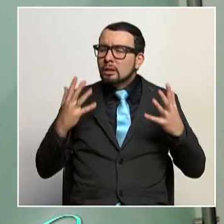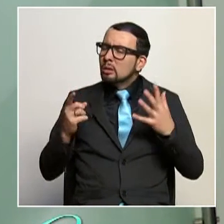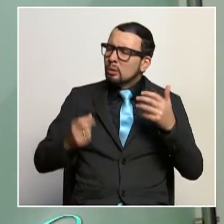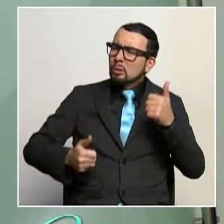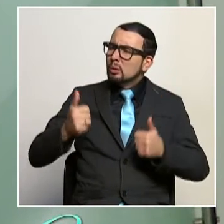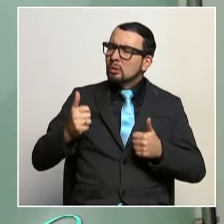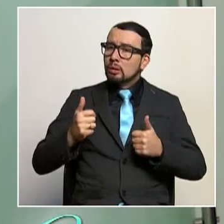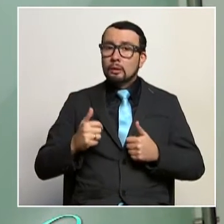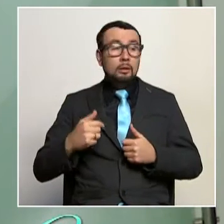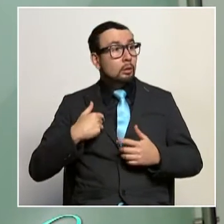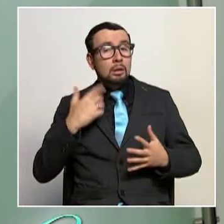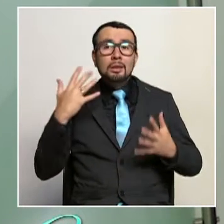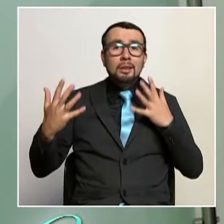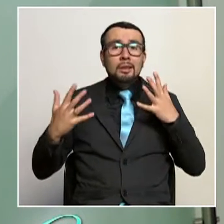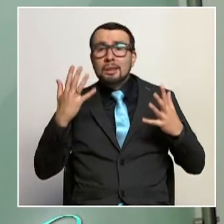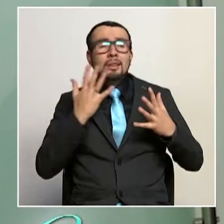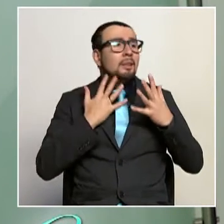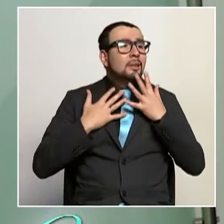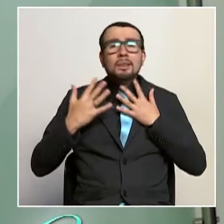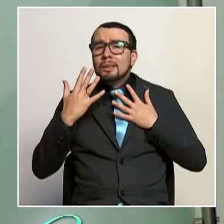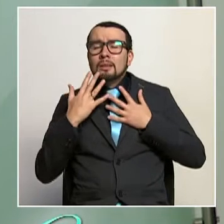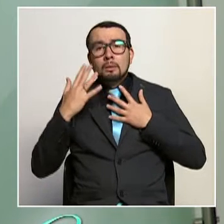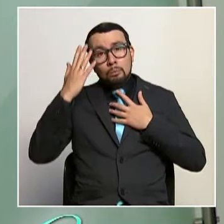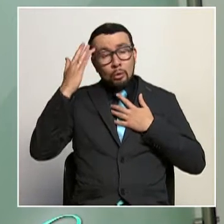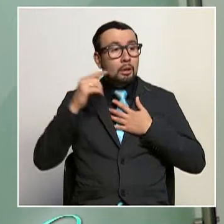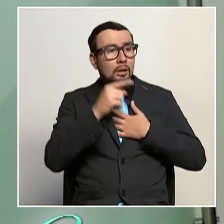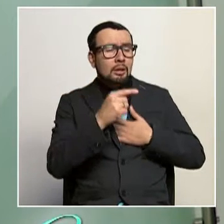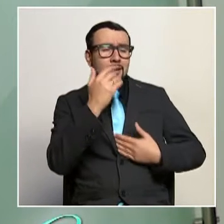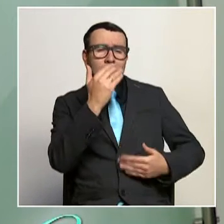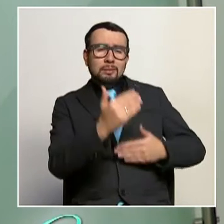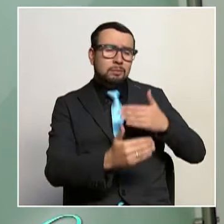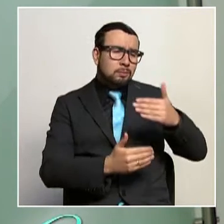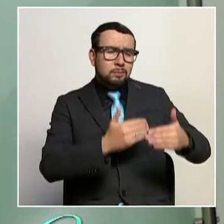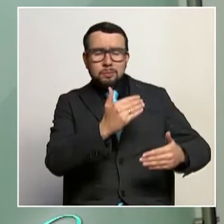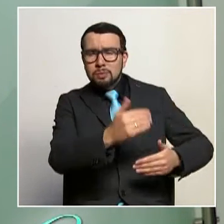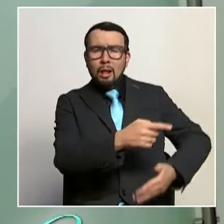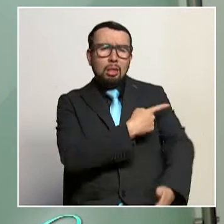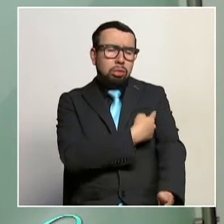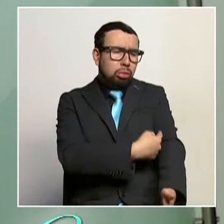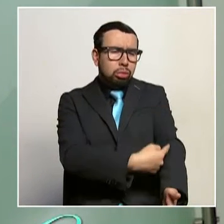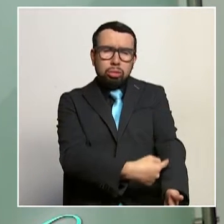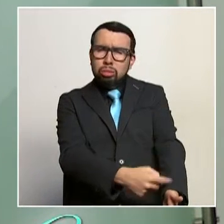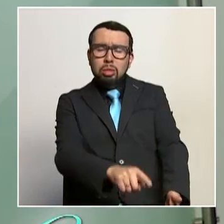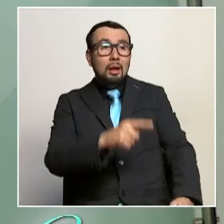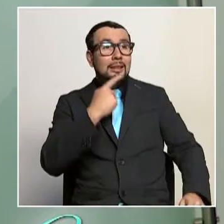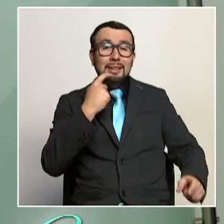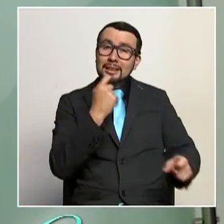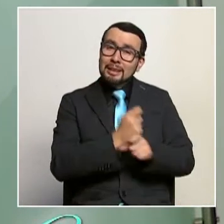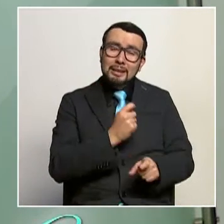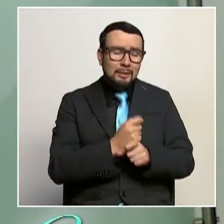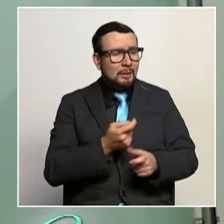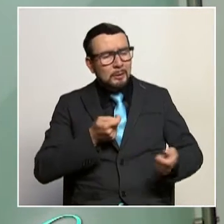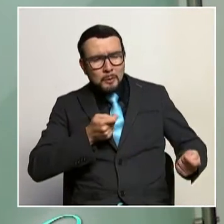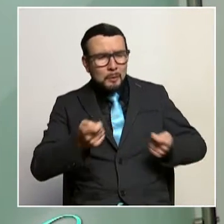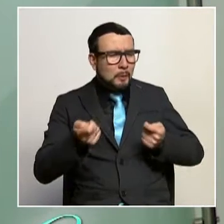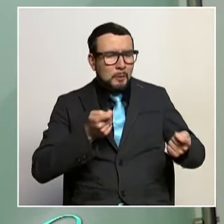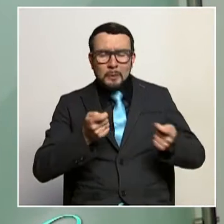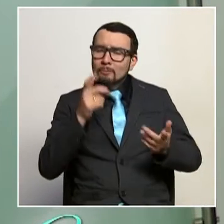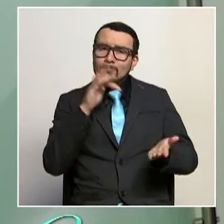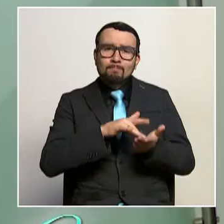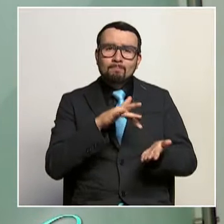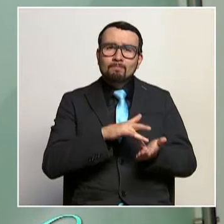Ansioso porque su tratamiento ha sido tedioso, largo, muy dispendioso